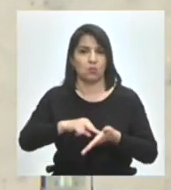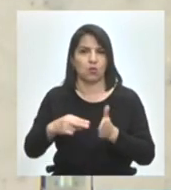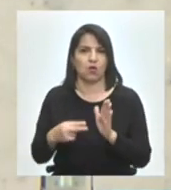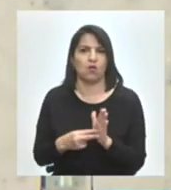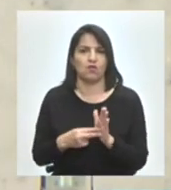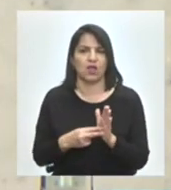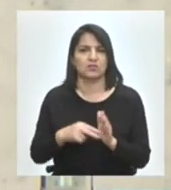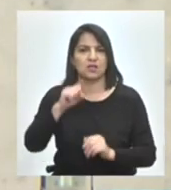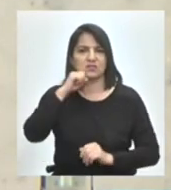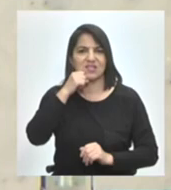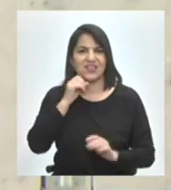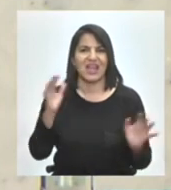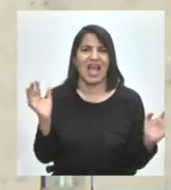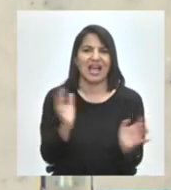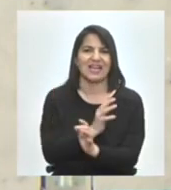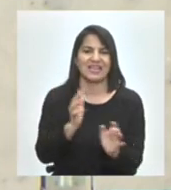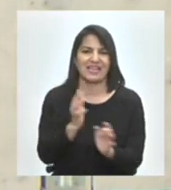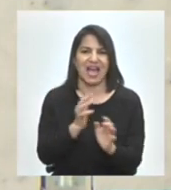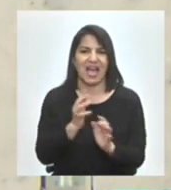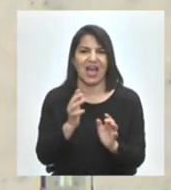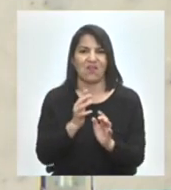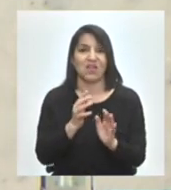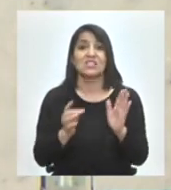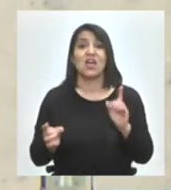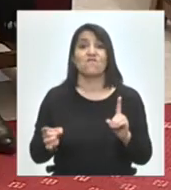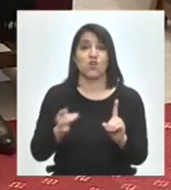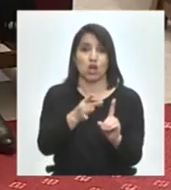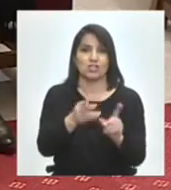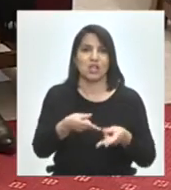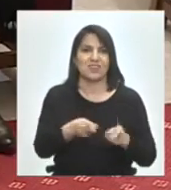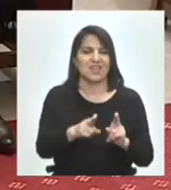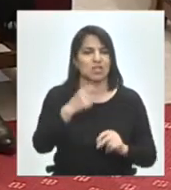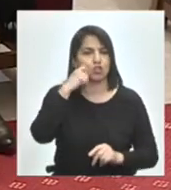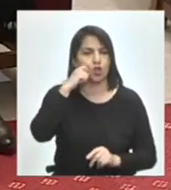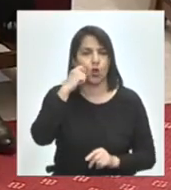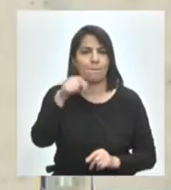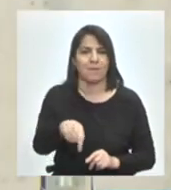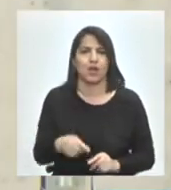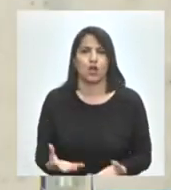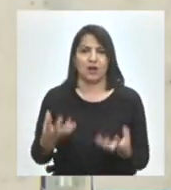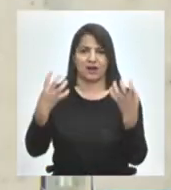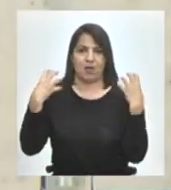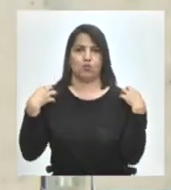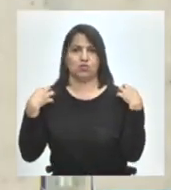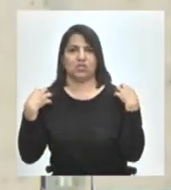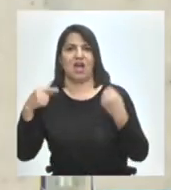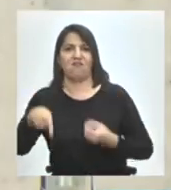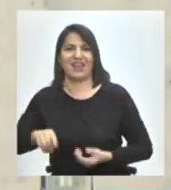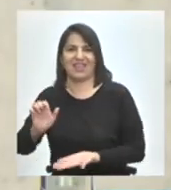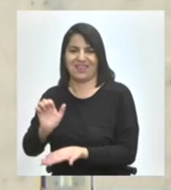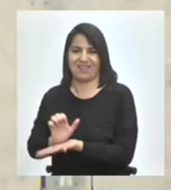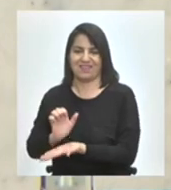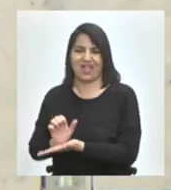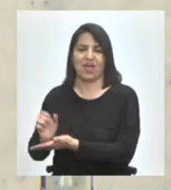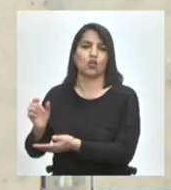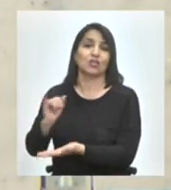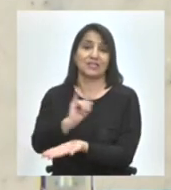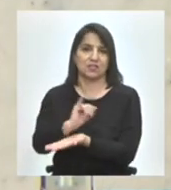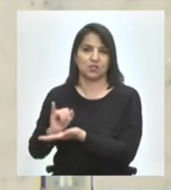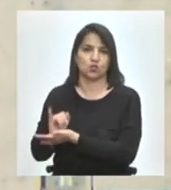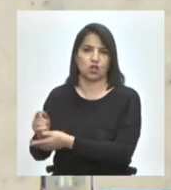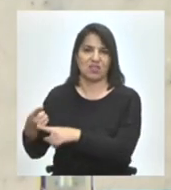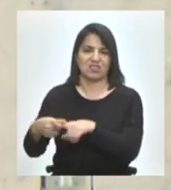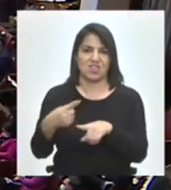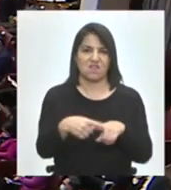fueron las graves e intolerables violaciones a los derechos humanos cometidas por agentes del Estado y consignadas en distintos informes de